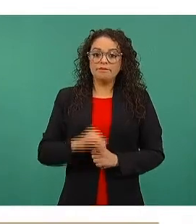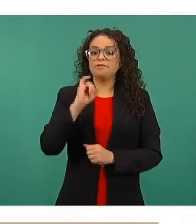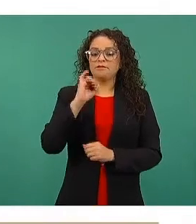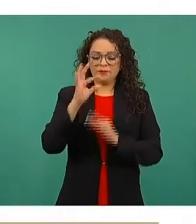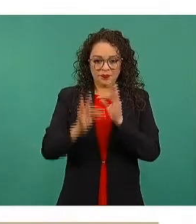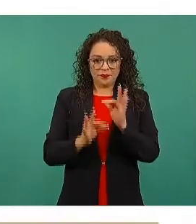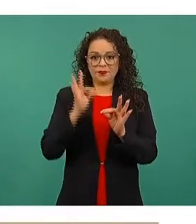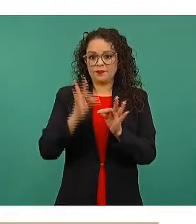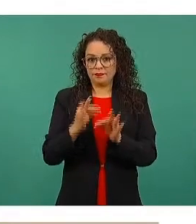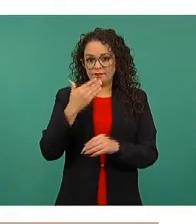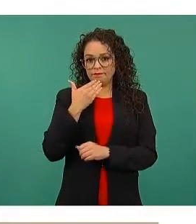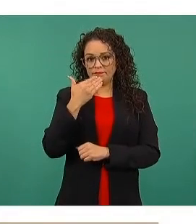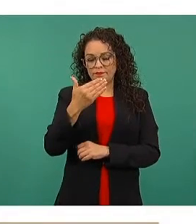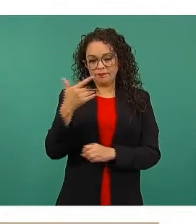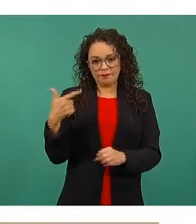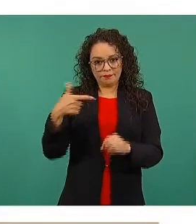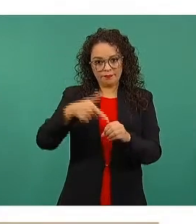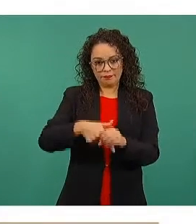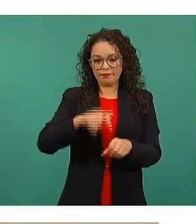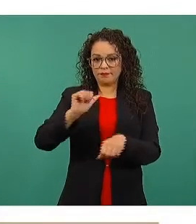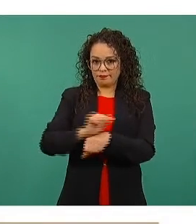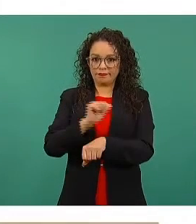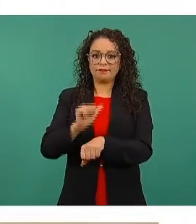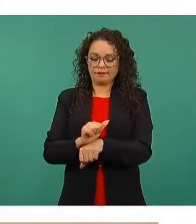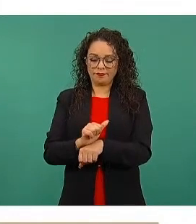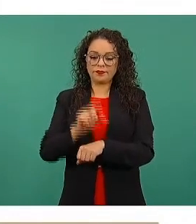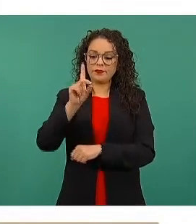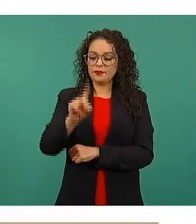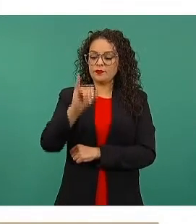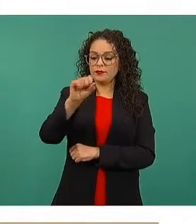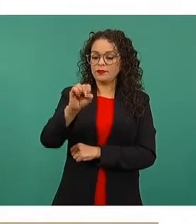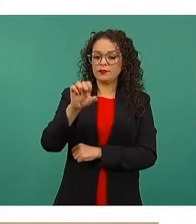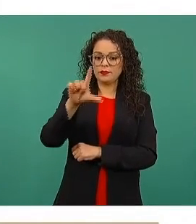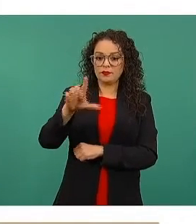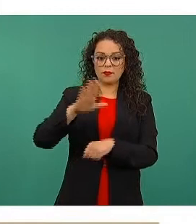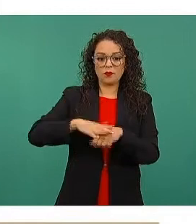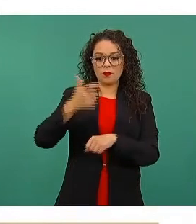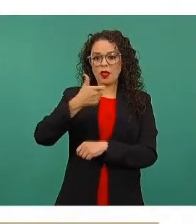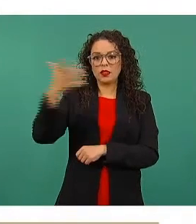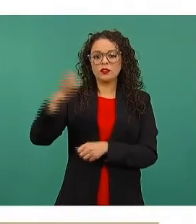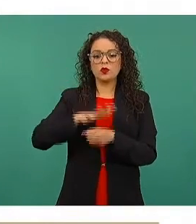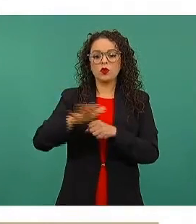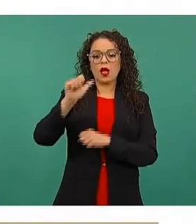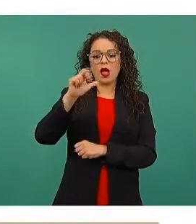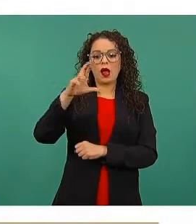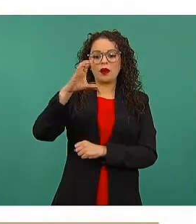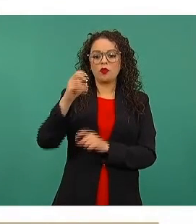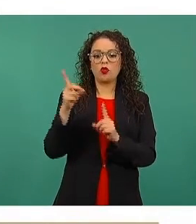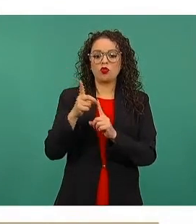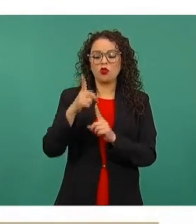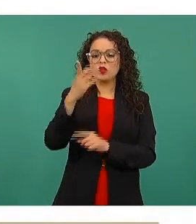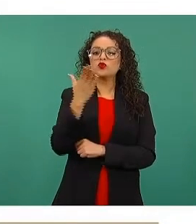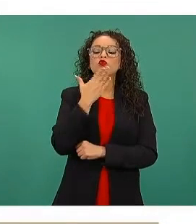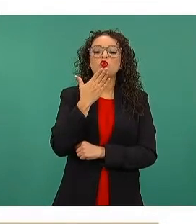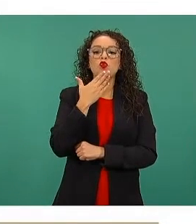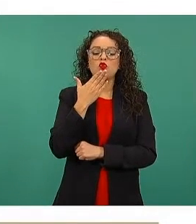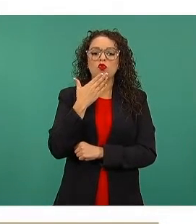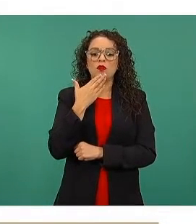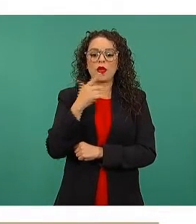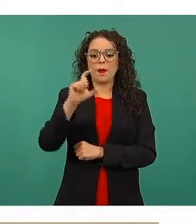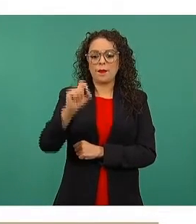los consumidores. Y en el diésel tenemos la opción más cara, Arco, en Imuri, Sonora, con un precio al público